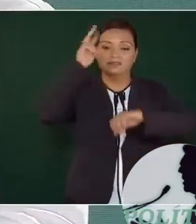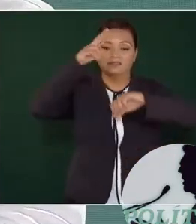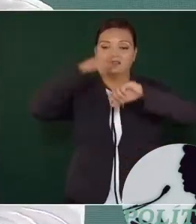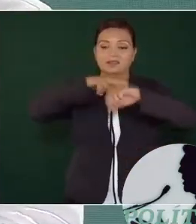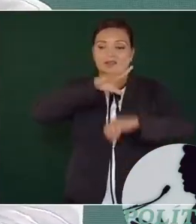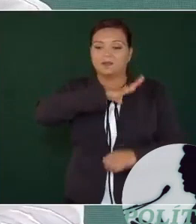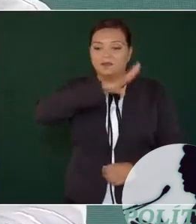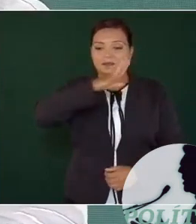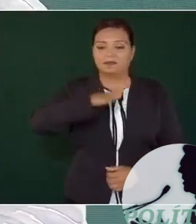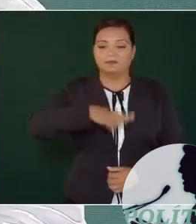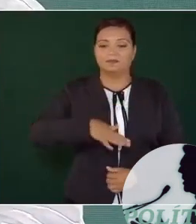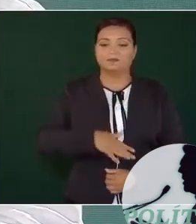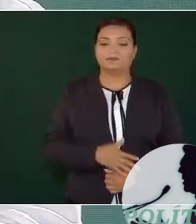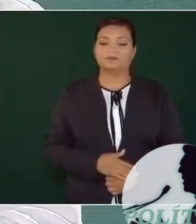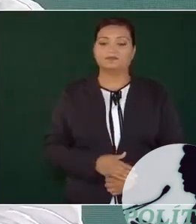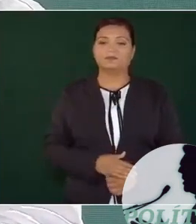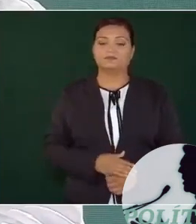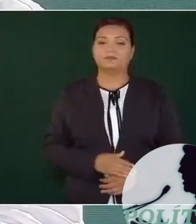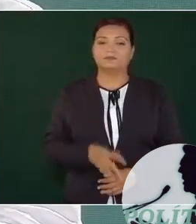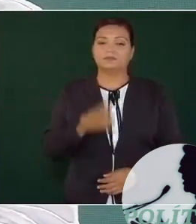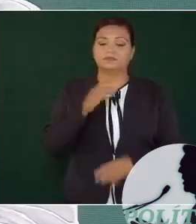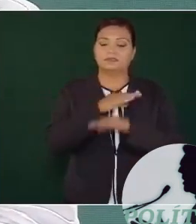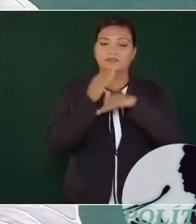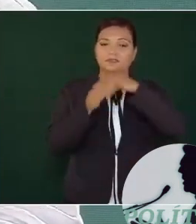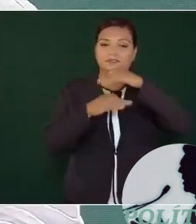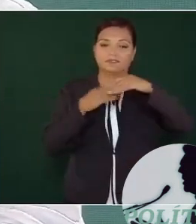secretario general de